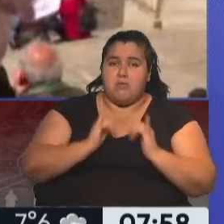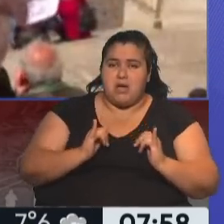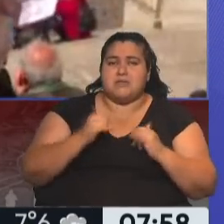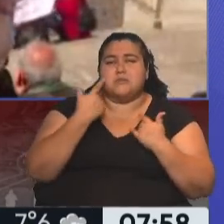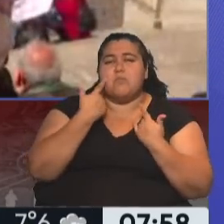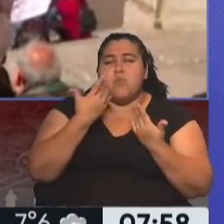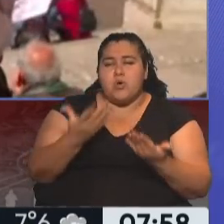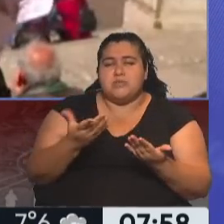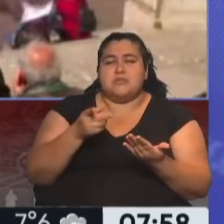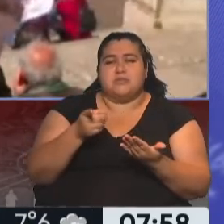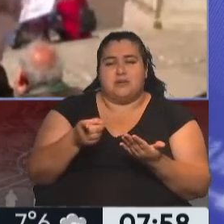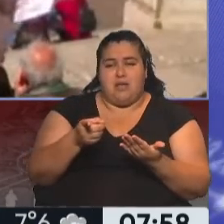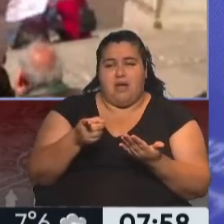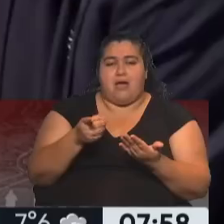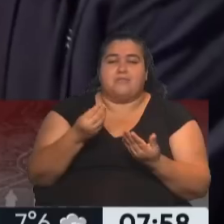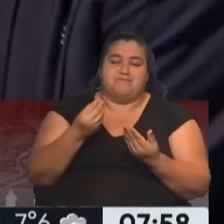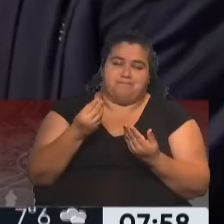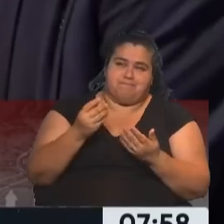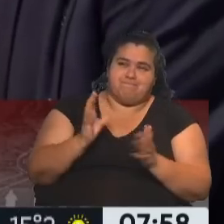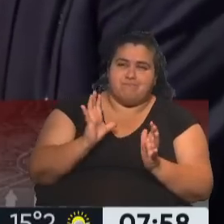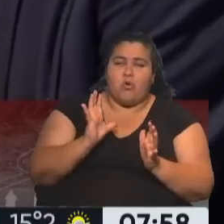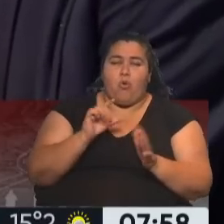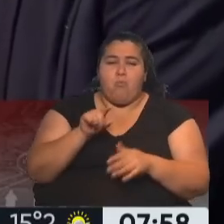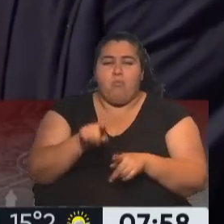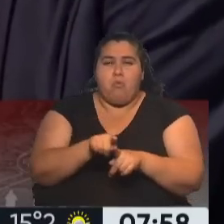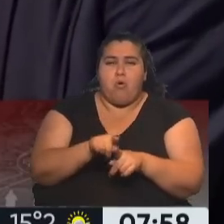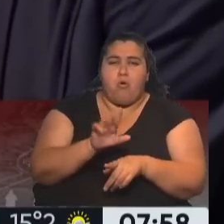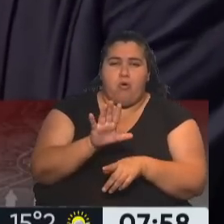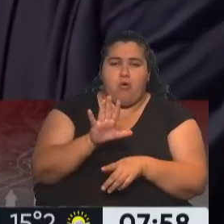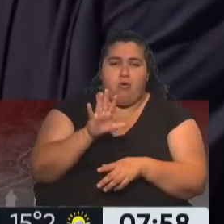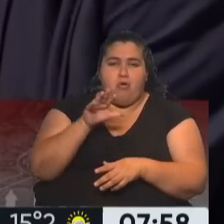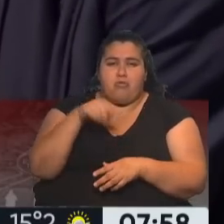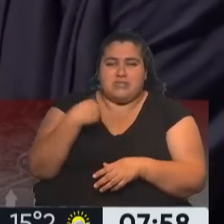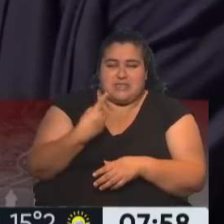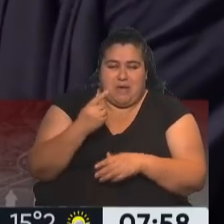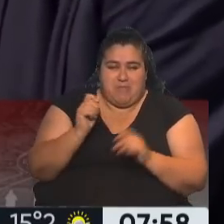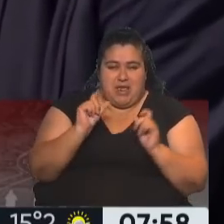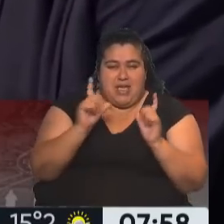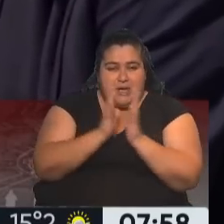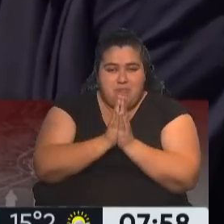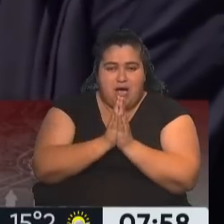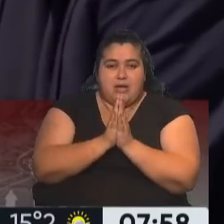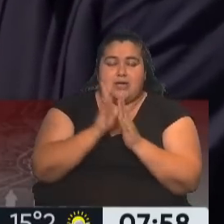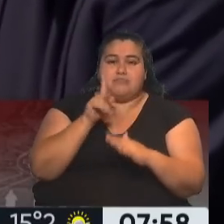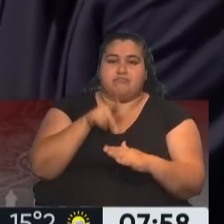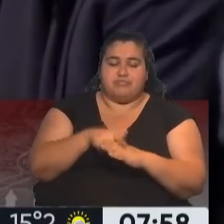simboliza, y aunque no ingresa quizás en el ritual o en la imagen o en lo que se vino...